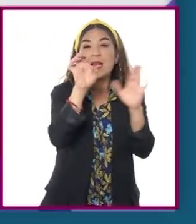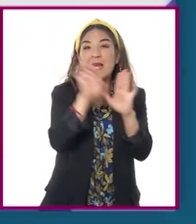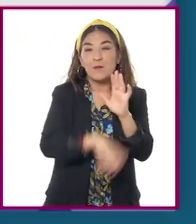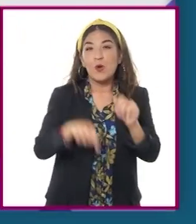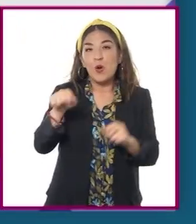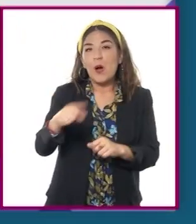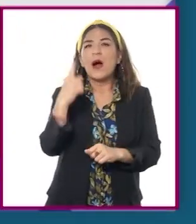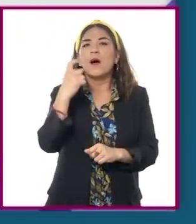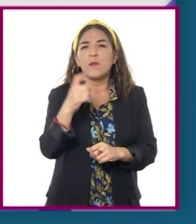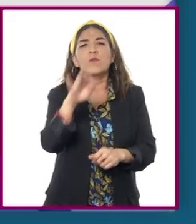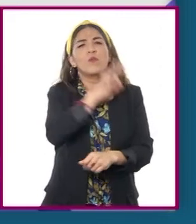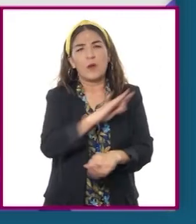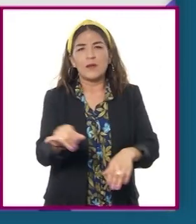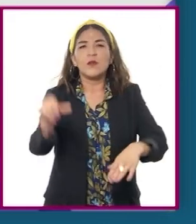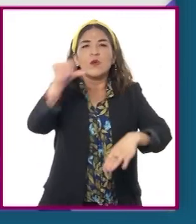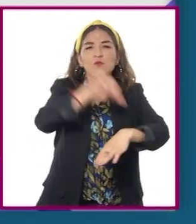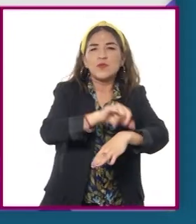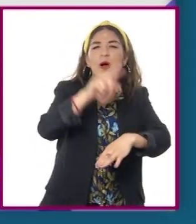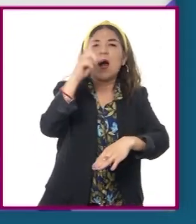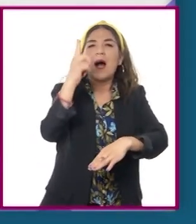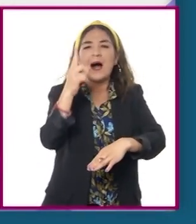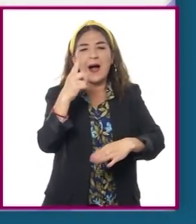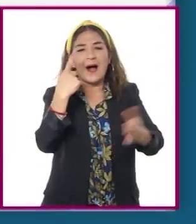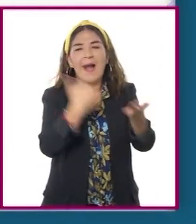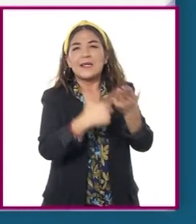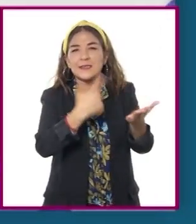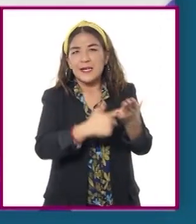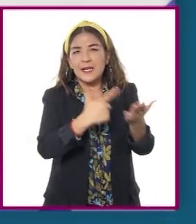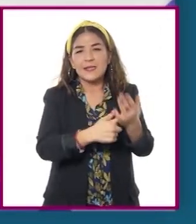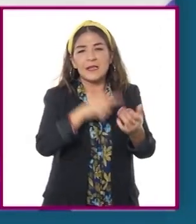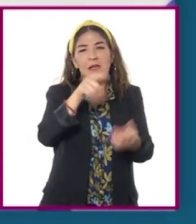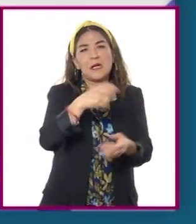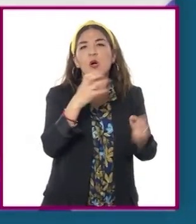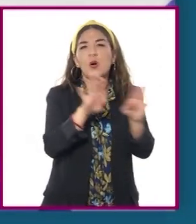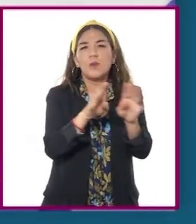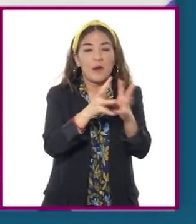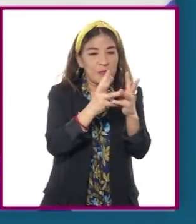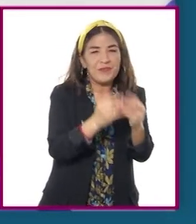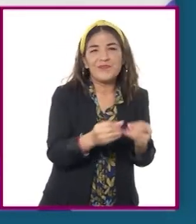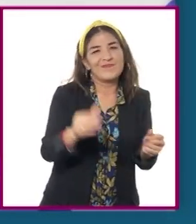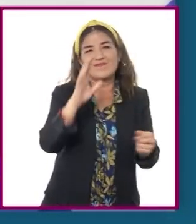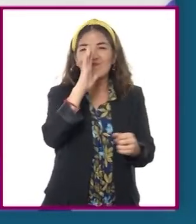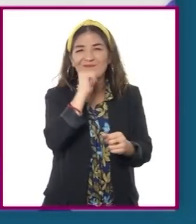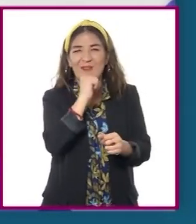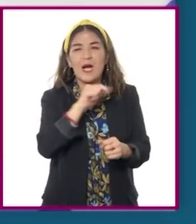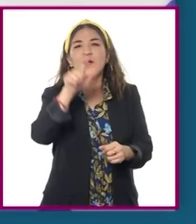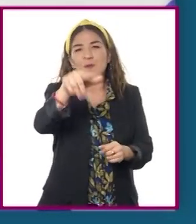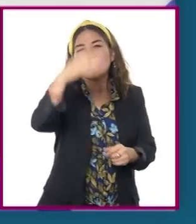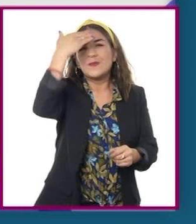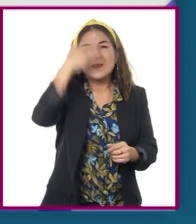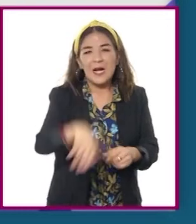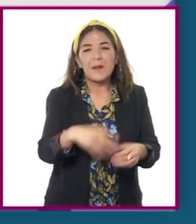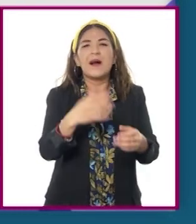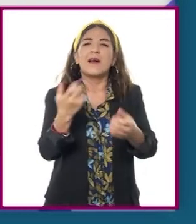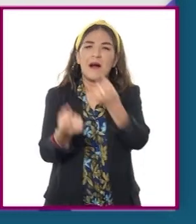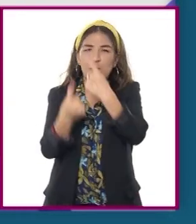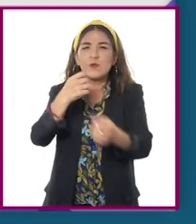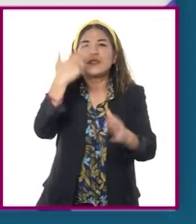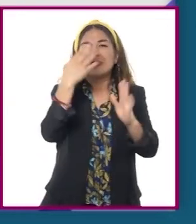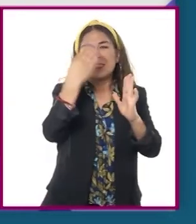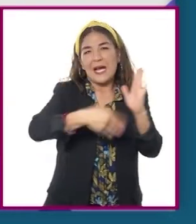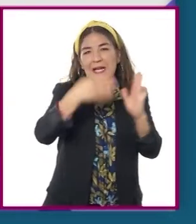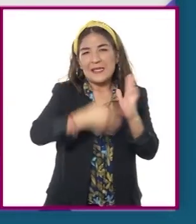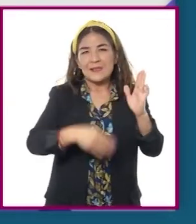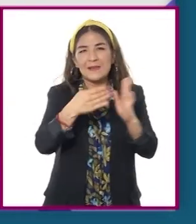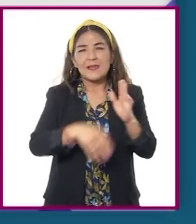se puede colocar aceite en vez de agua, ya que los iones no podrán disolverse. Como saben, en muchos talleres mecánicos